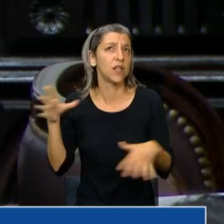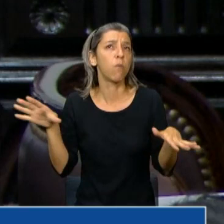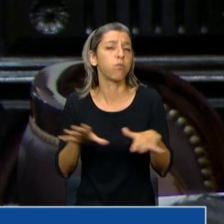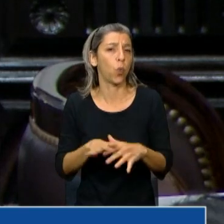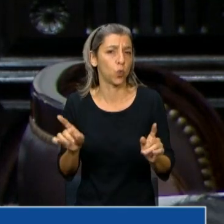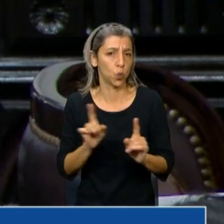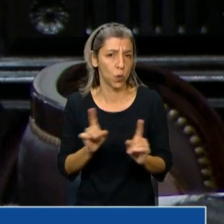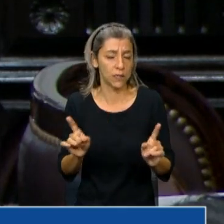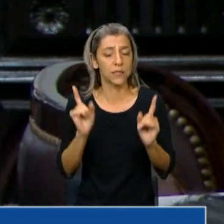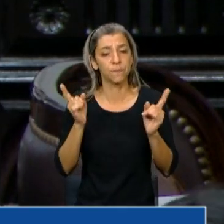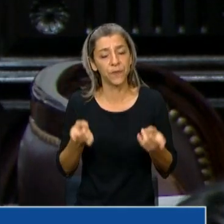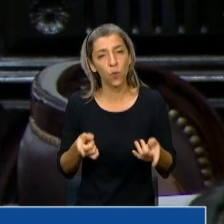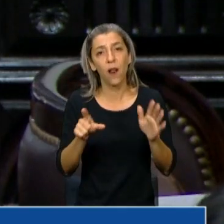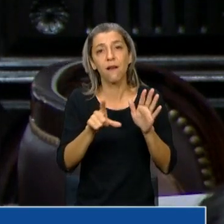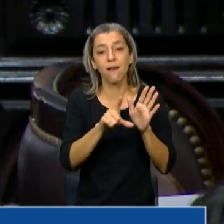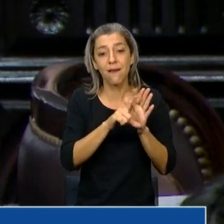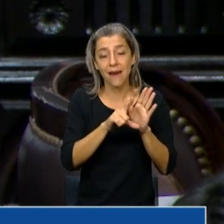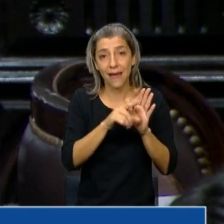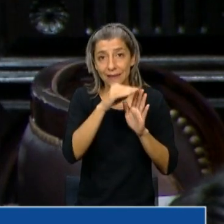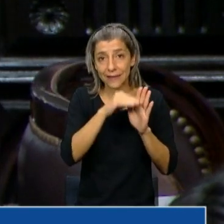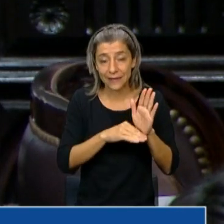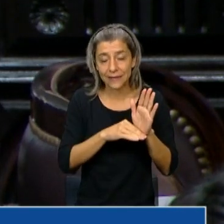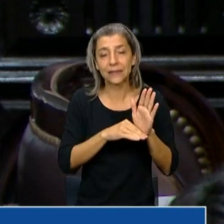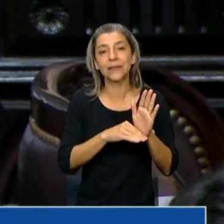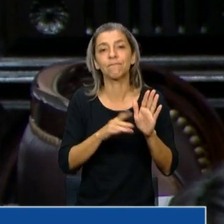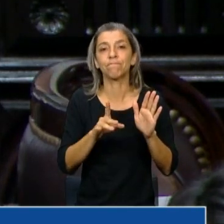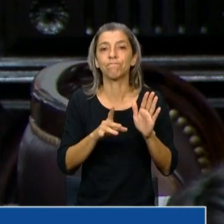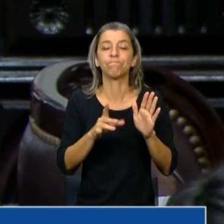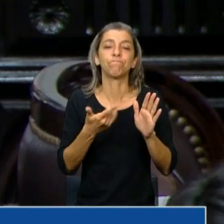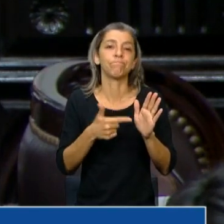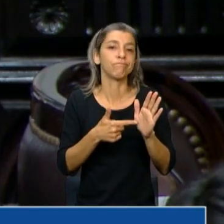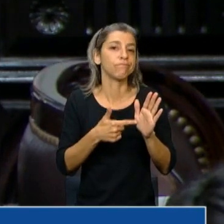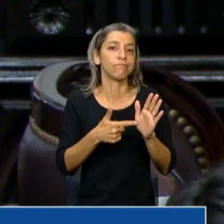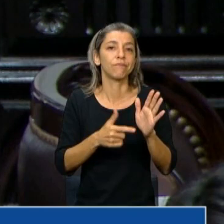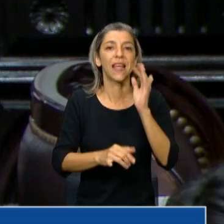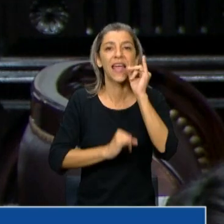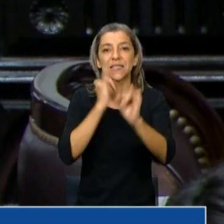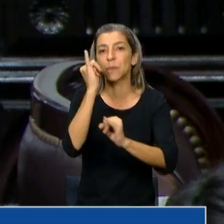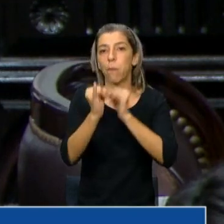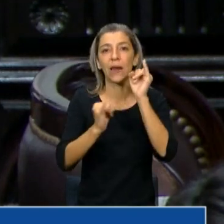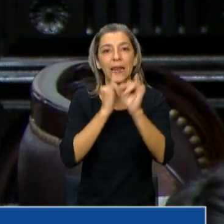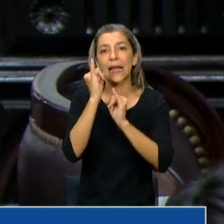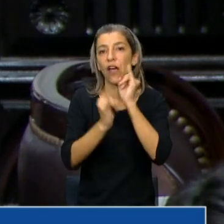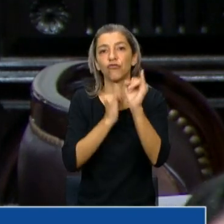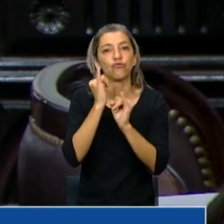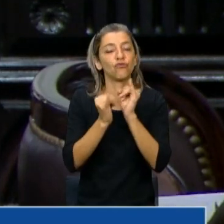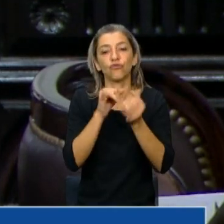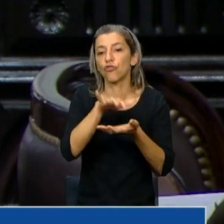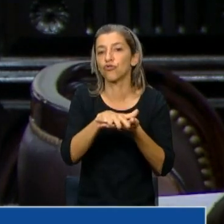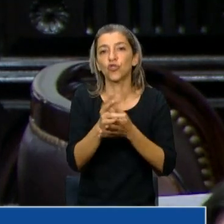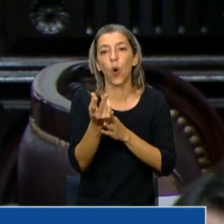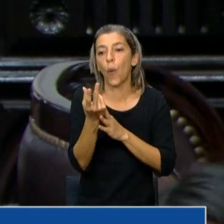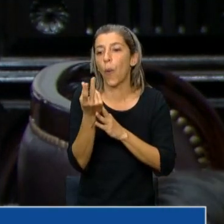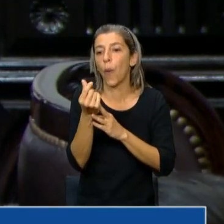todas maneras, la ley por sí sola, la situación del valor de los alquileres. No explica la